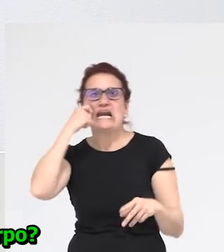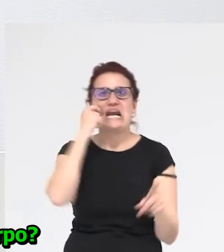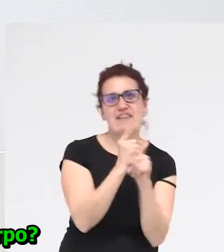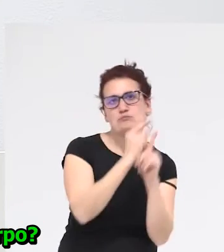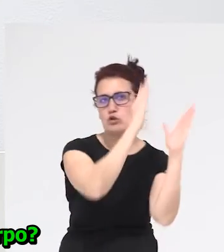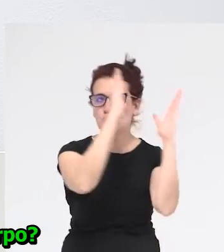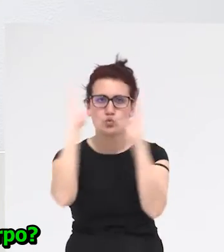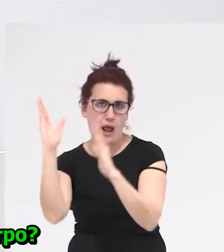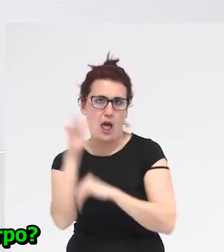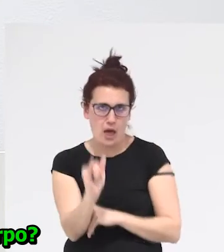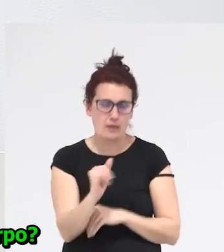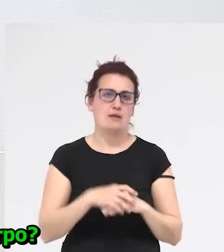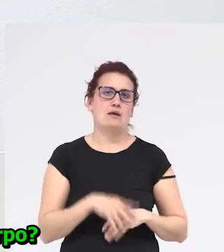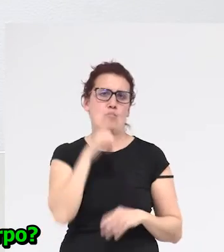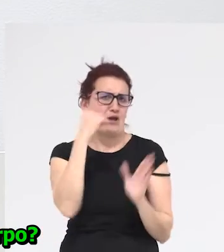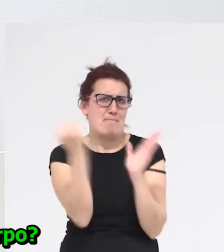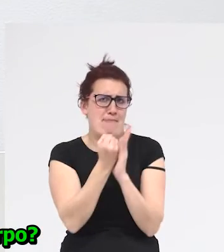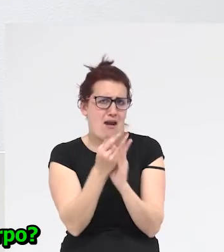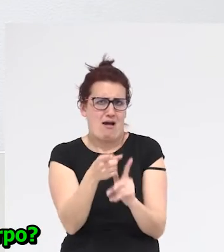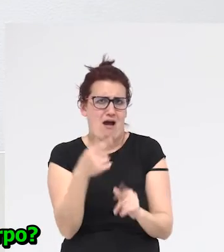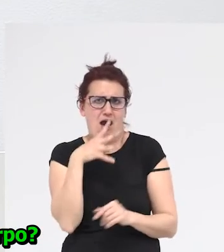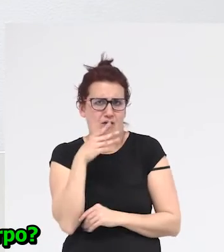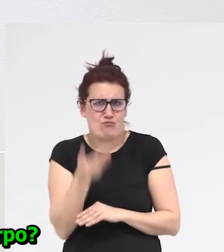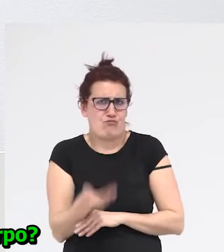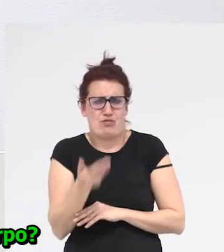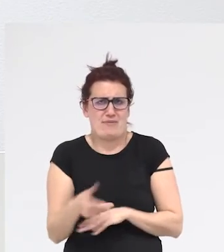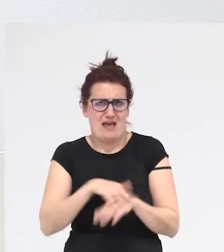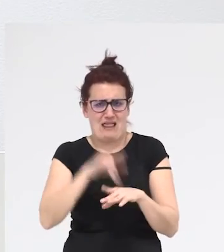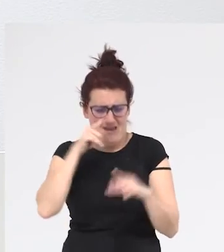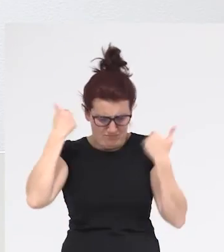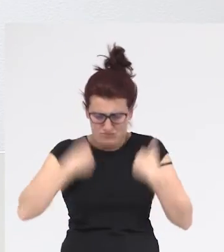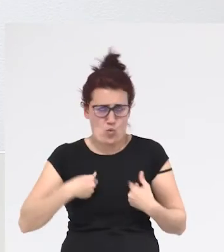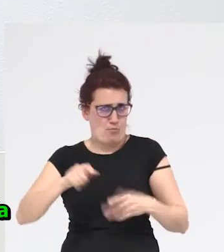es finalmente una marca fundamental que recae sobre el cuerpo?